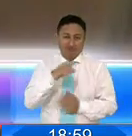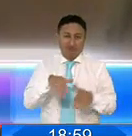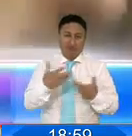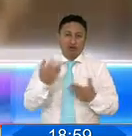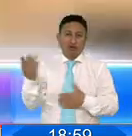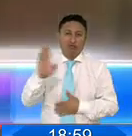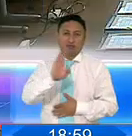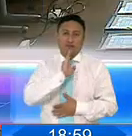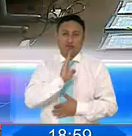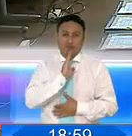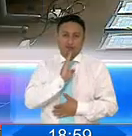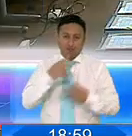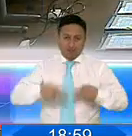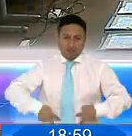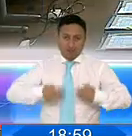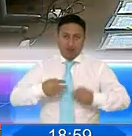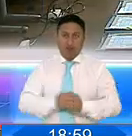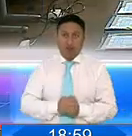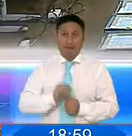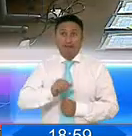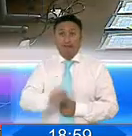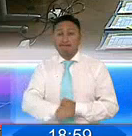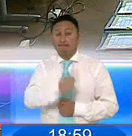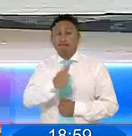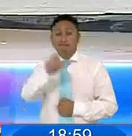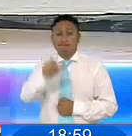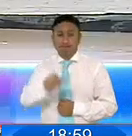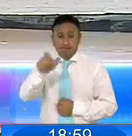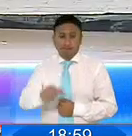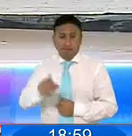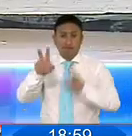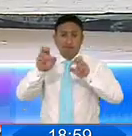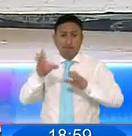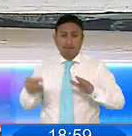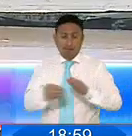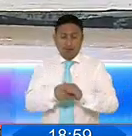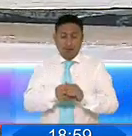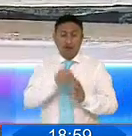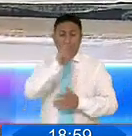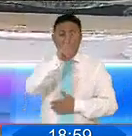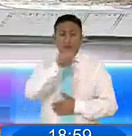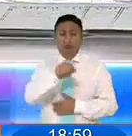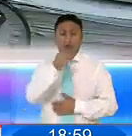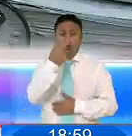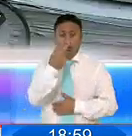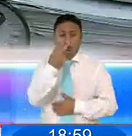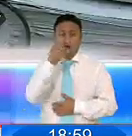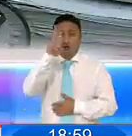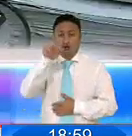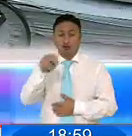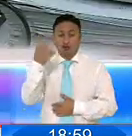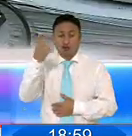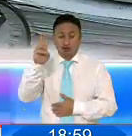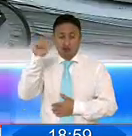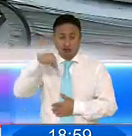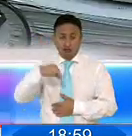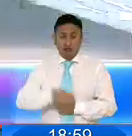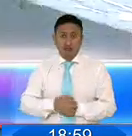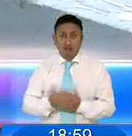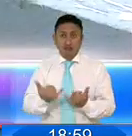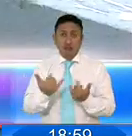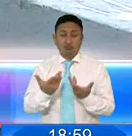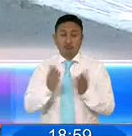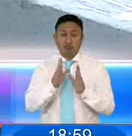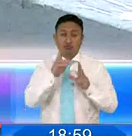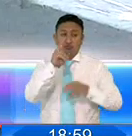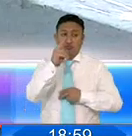encuentra en Bélgica. Él, al igual que los otros procesados en el caso Sobornos 2012-2016, tienen en segunda instancia condena